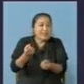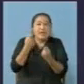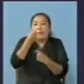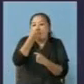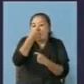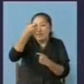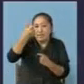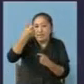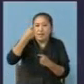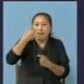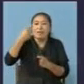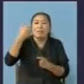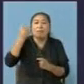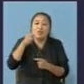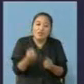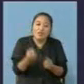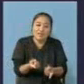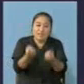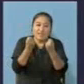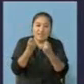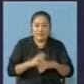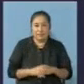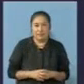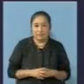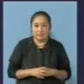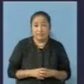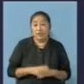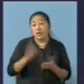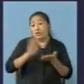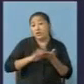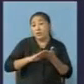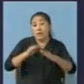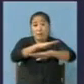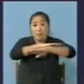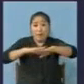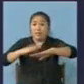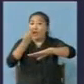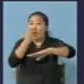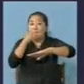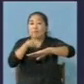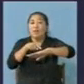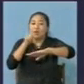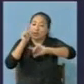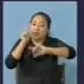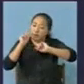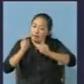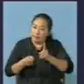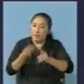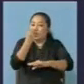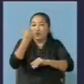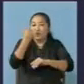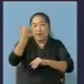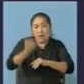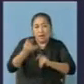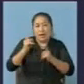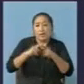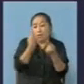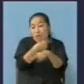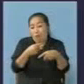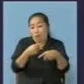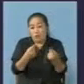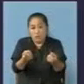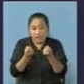contempla bienes y servicios como transporte, educación, comunicaciones e indumentaria. Este monto está